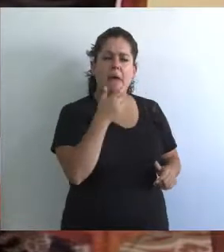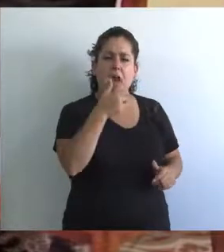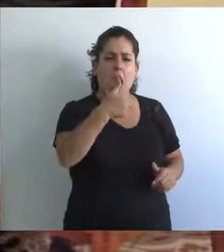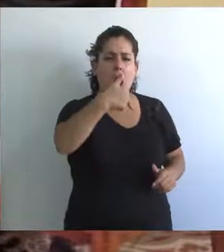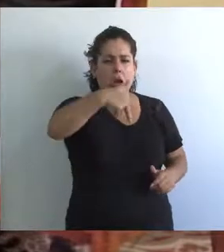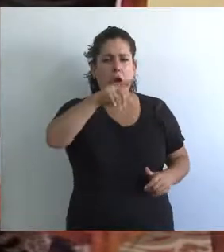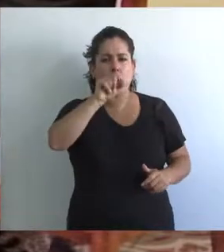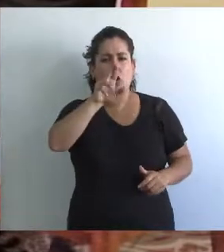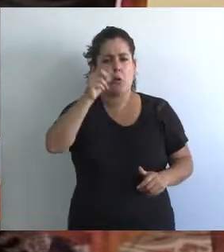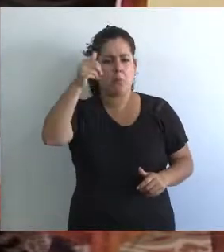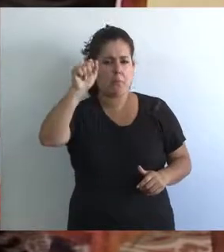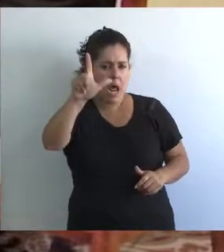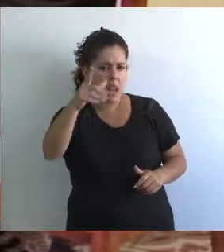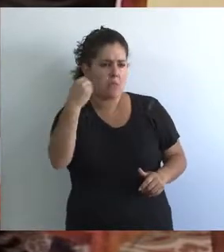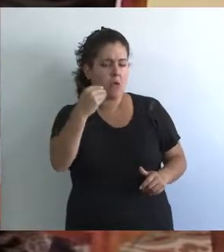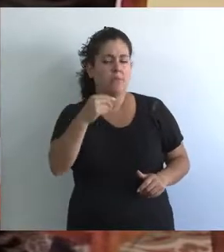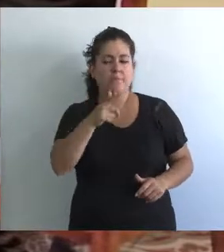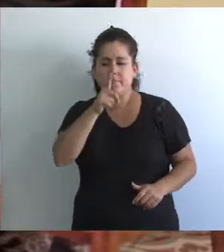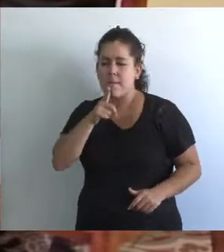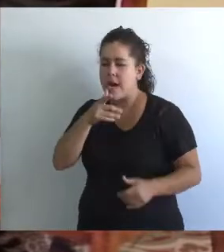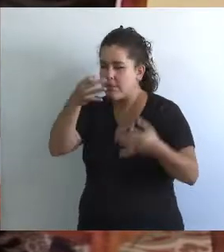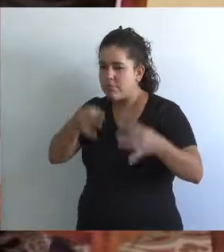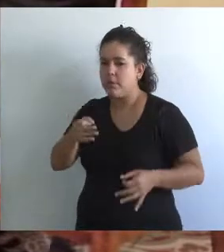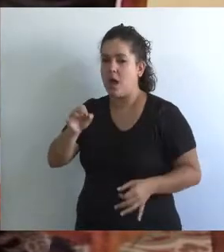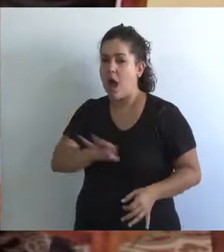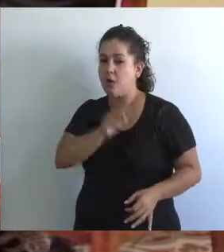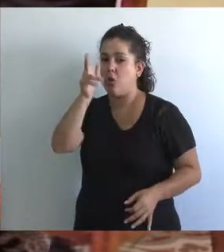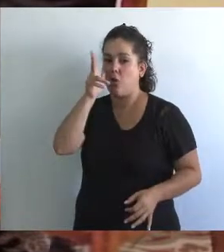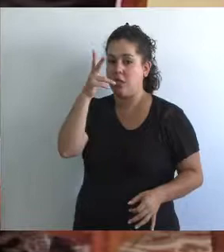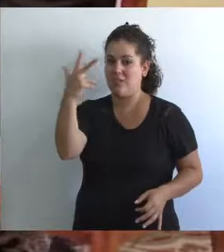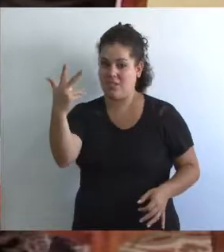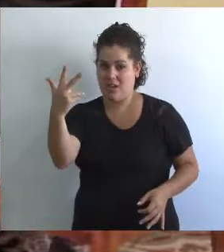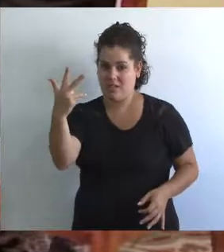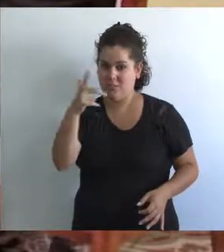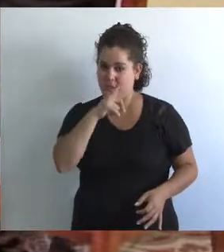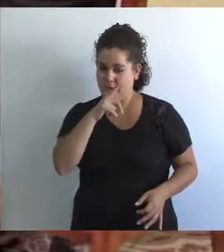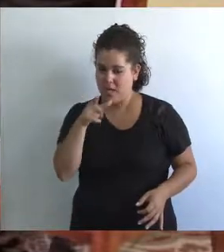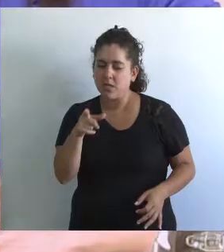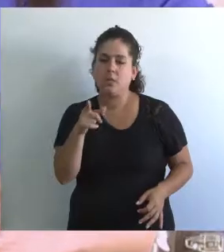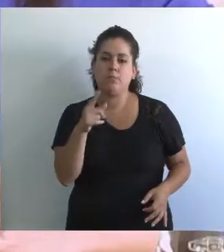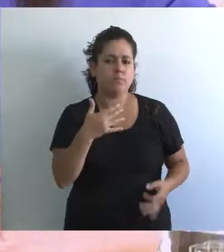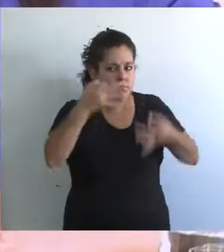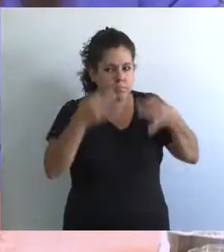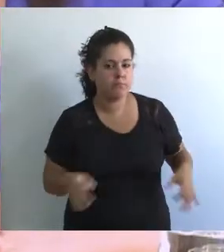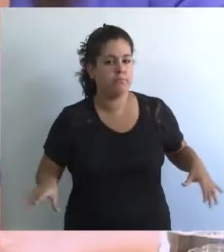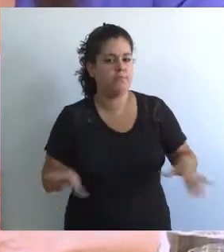palabra normal, por eso le pregunto. No, creo que arranca, no sé si no arranca en el año 83. Ajá, la democracia. No